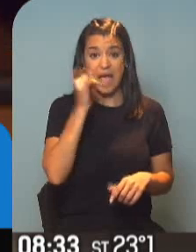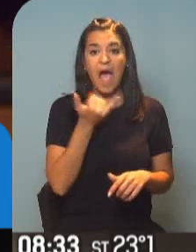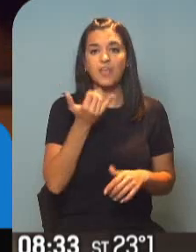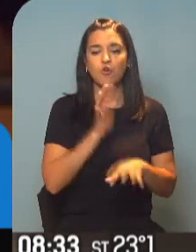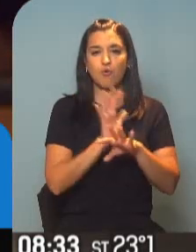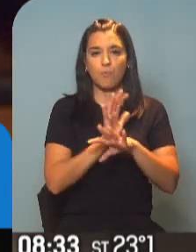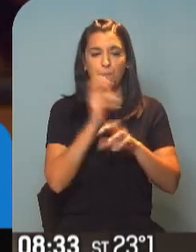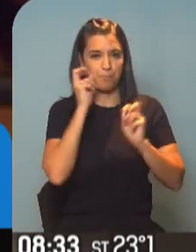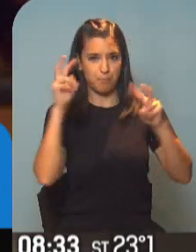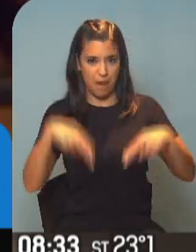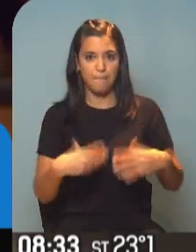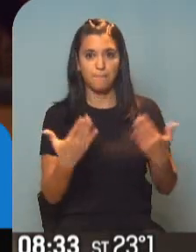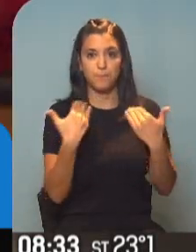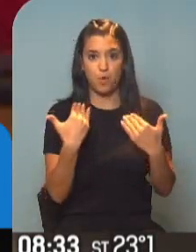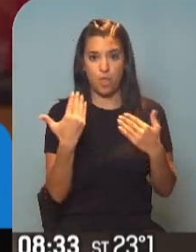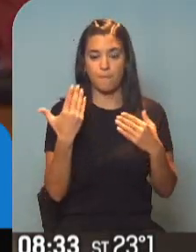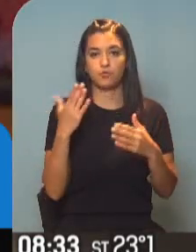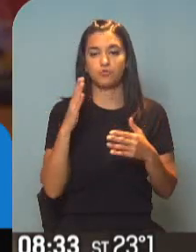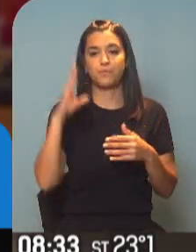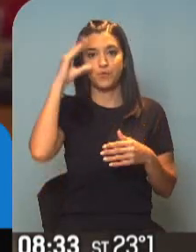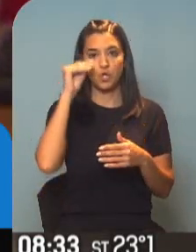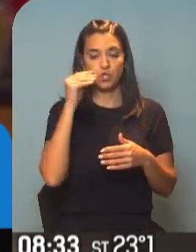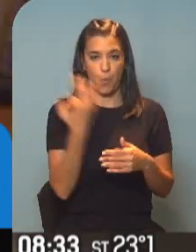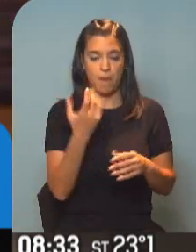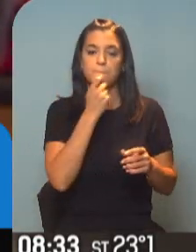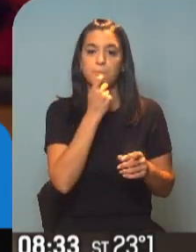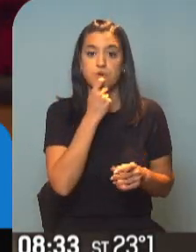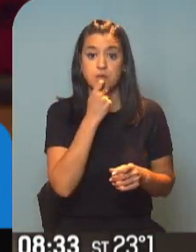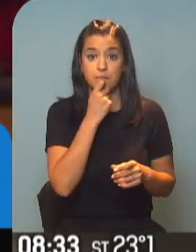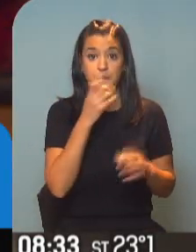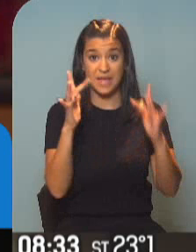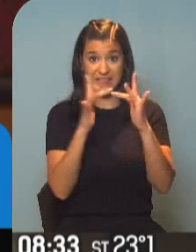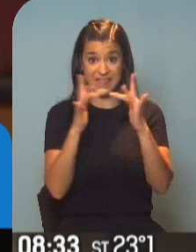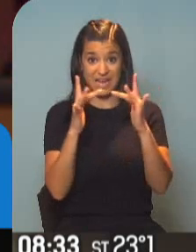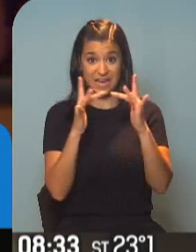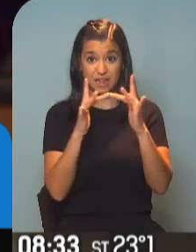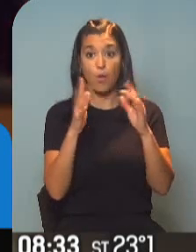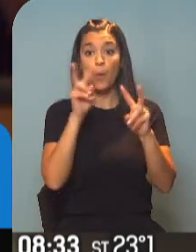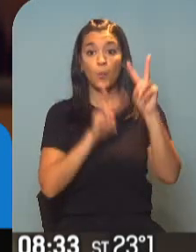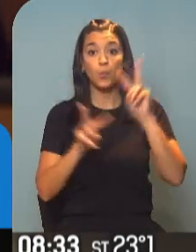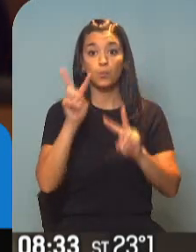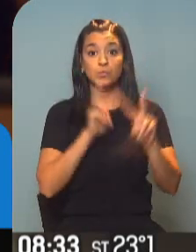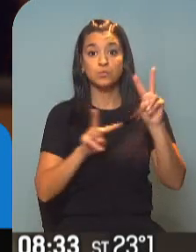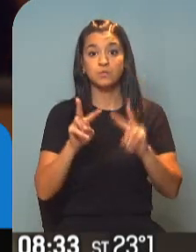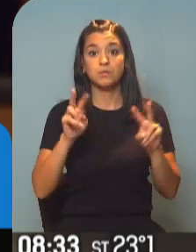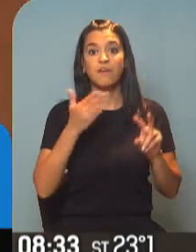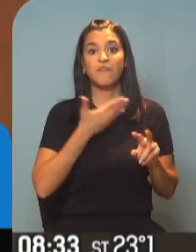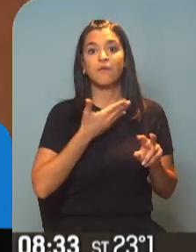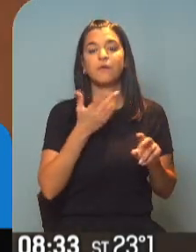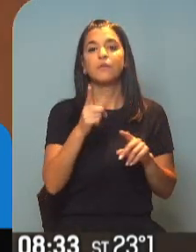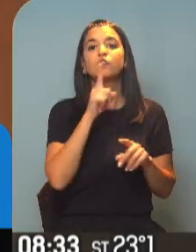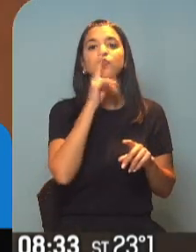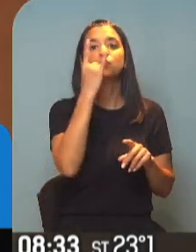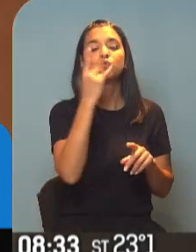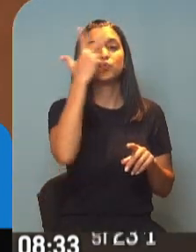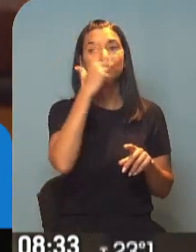que podemos hacer todavía en nochebuena a dar por ejemplo nos metemos en internet y buscamos thunder shirts thunder